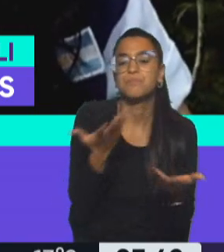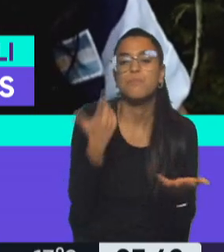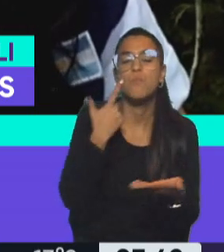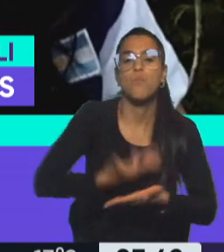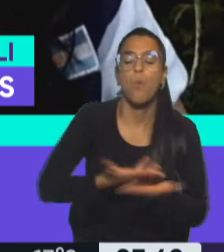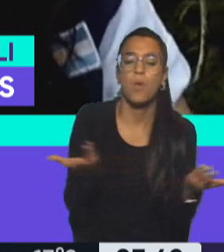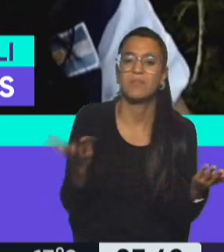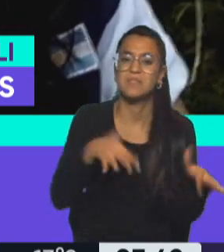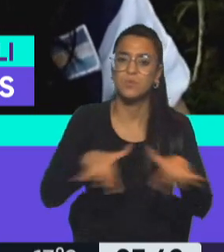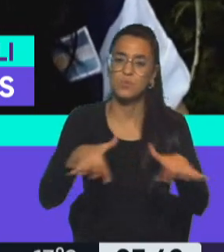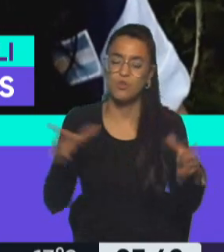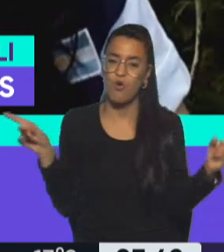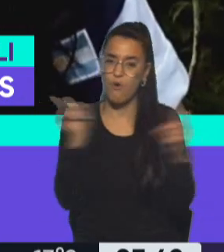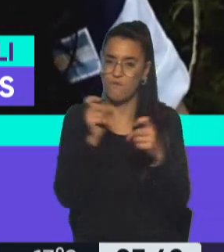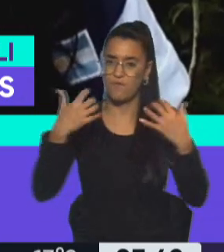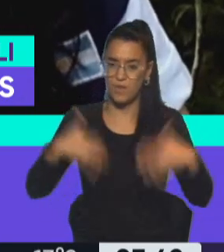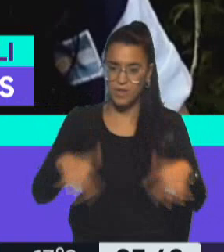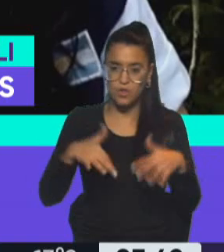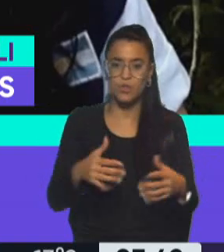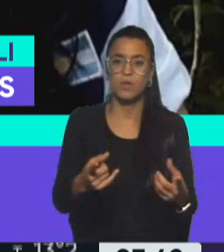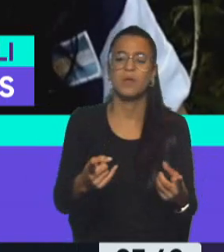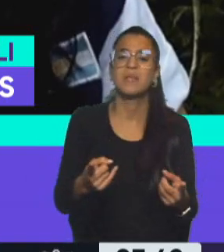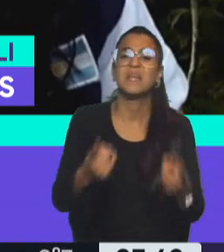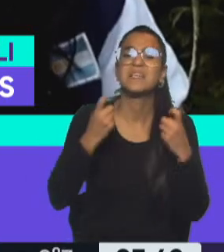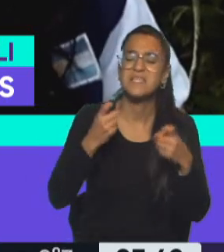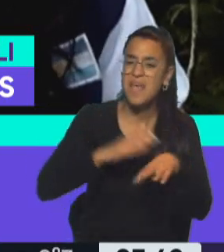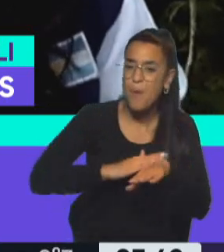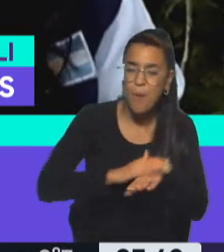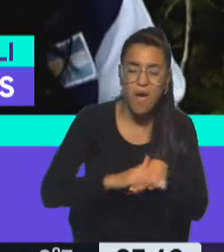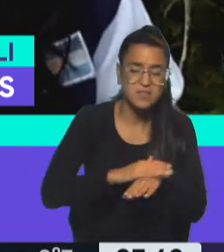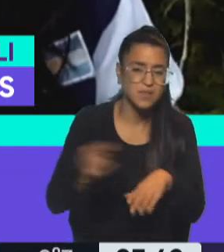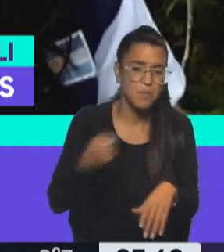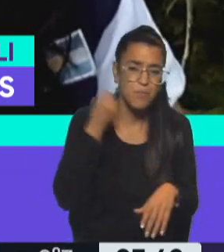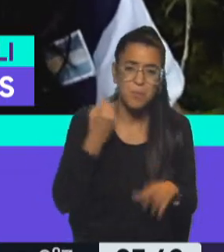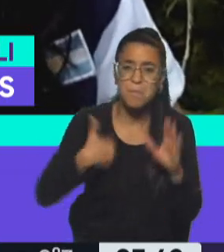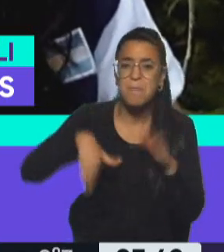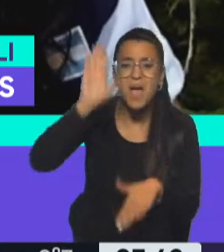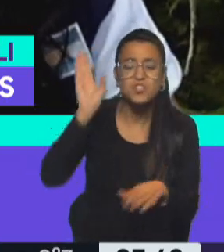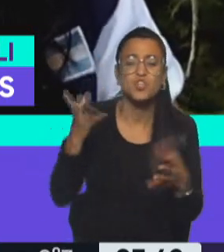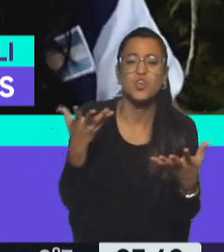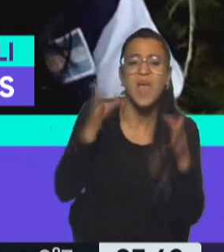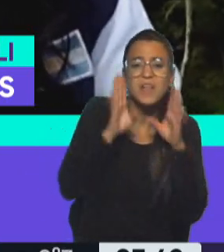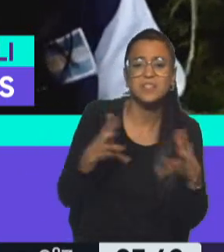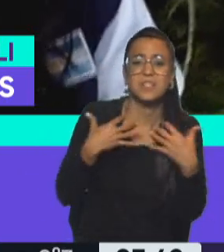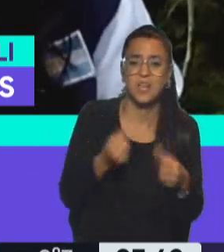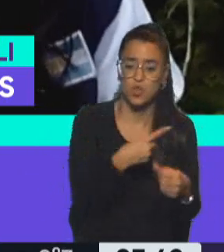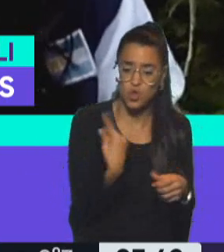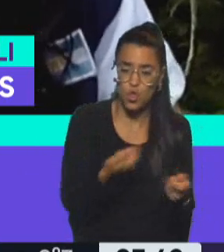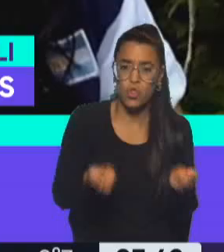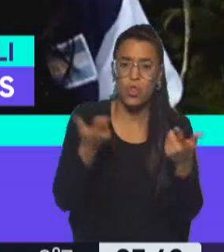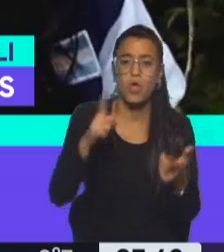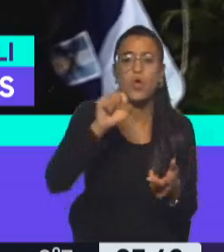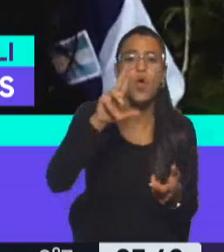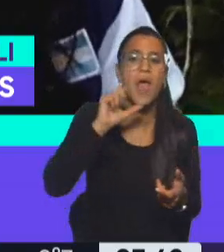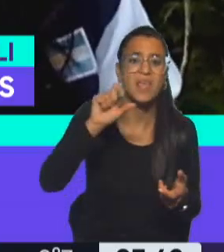mucha conflictividad y, por supuesto, necesidades estructurales muy importantes. La mayoría de la atención sanitaria que nosotros hemos brindado en